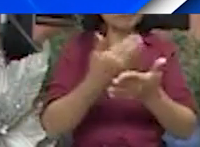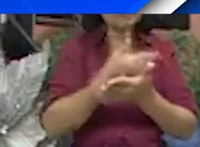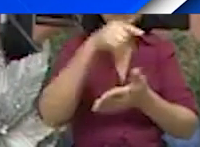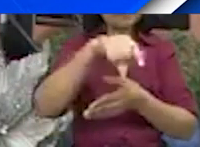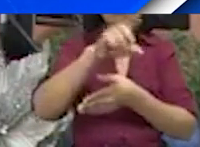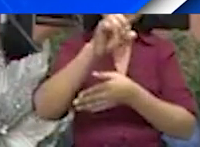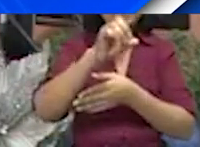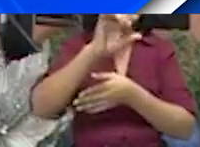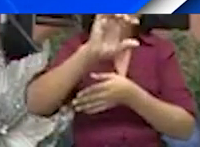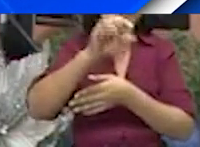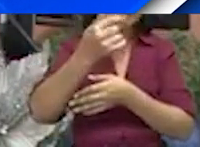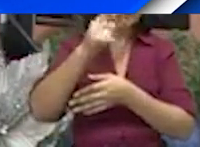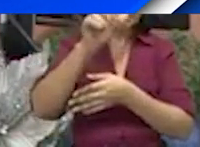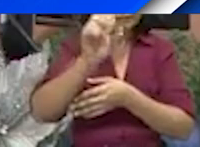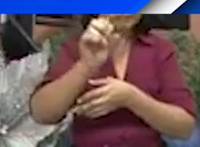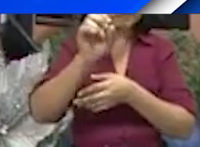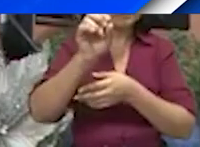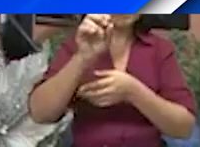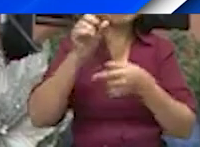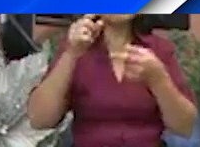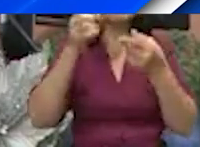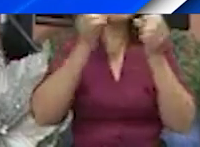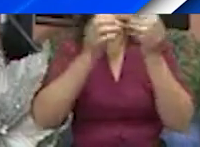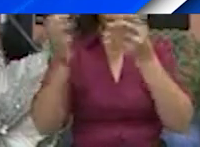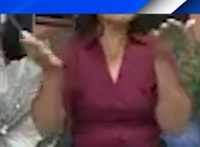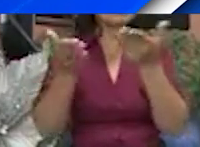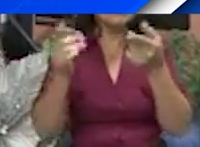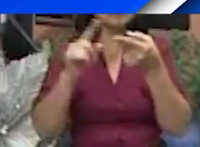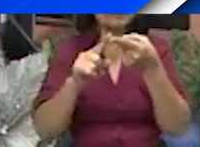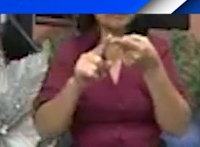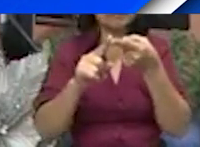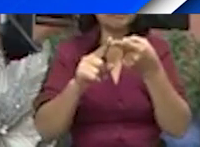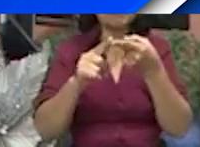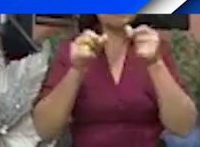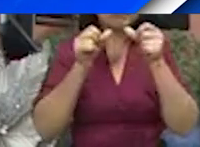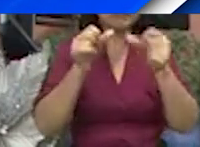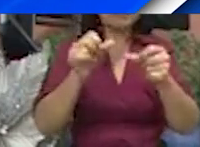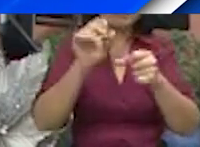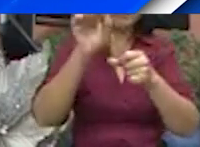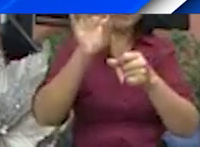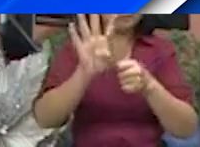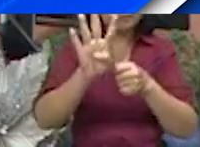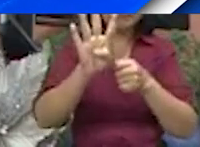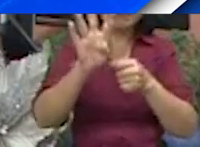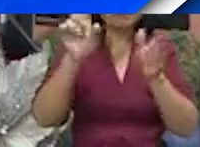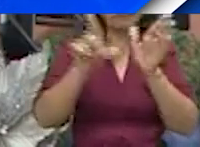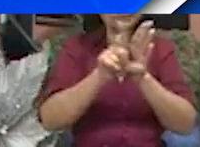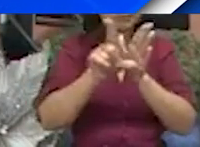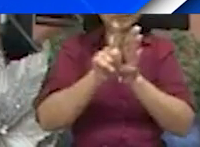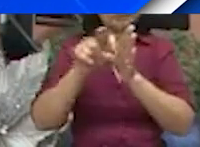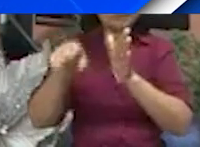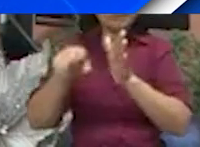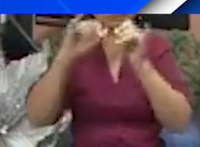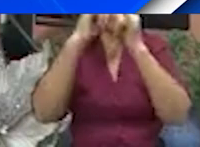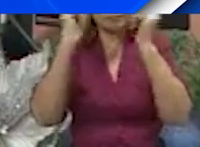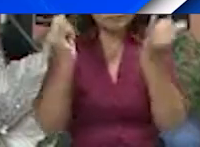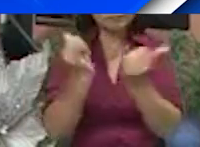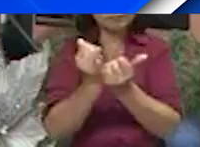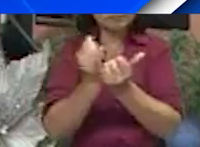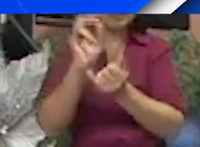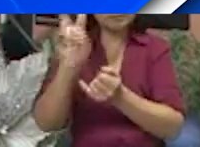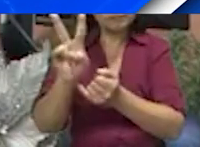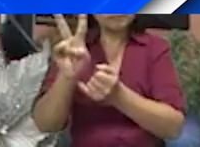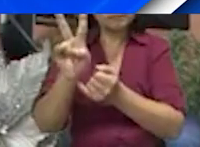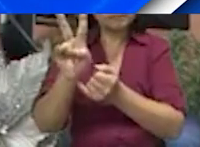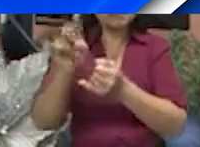este digesto jurídico de la manera siguiente. Registro de normas vigentes, 4 normas. Registro de instrumentos